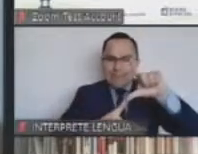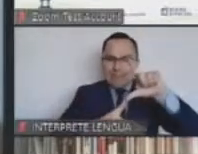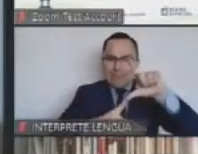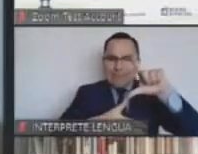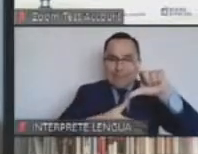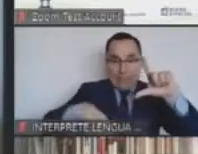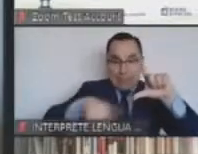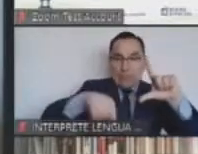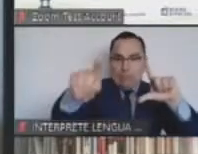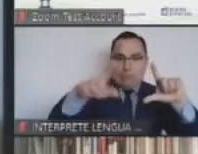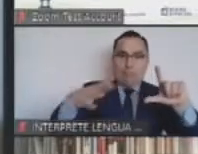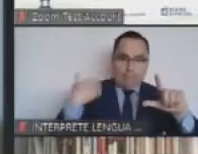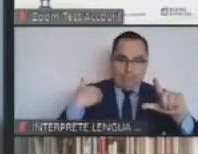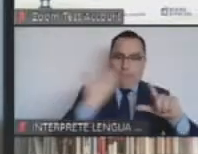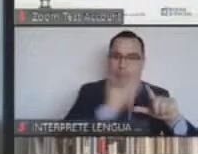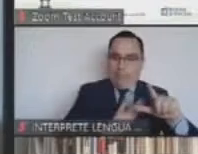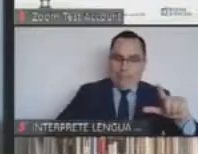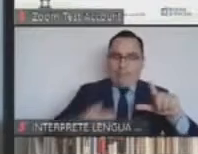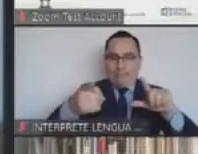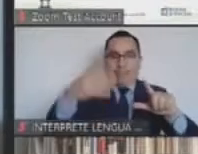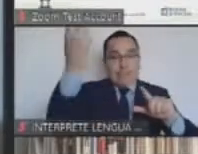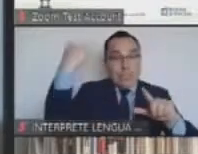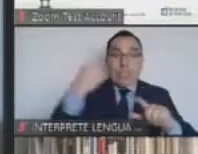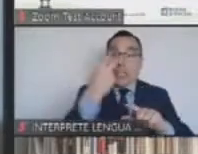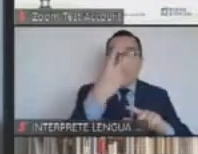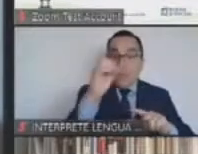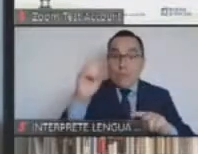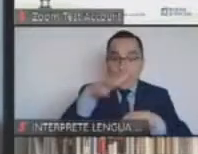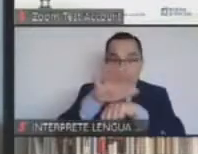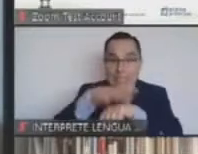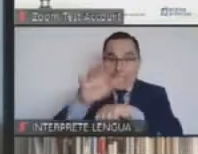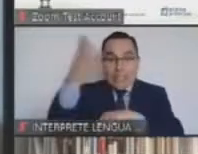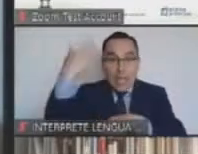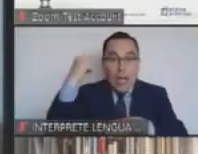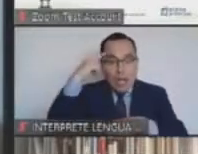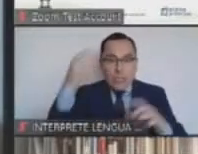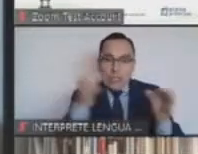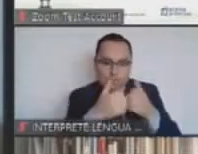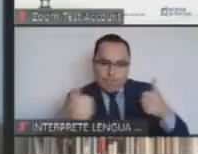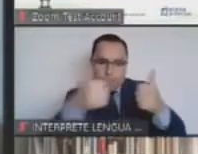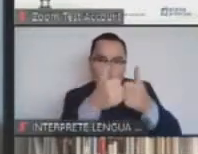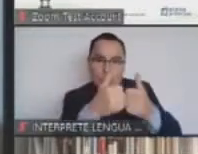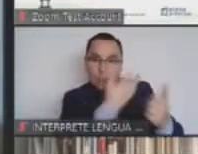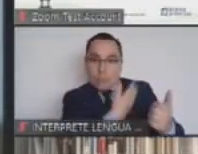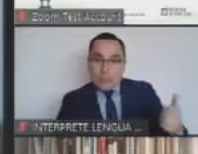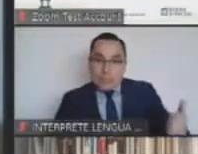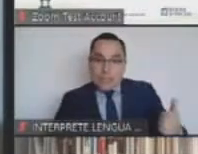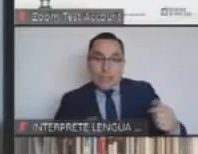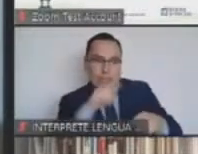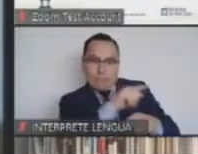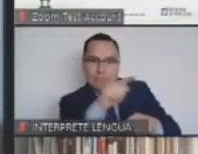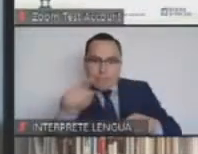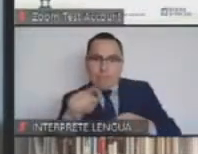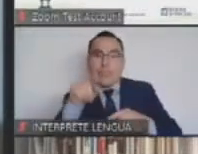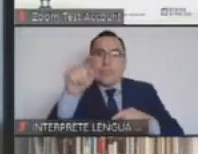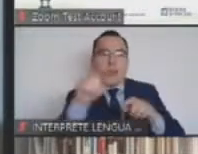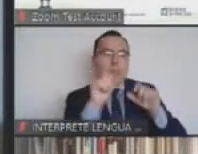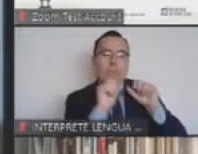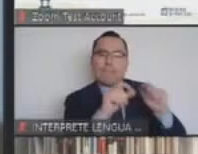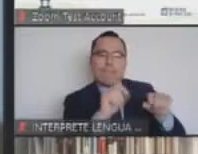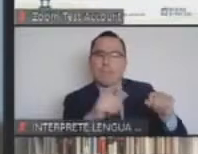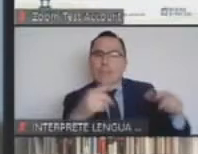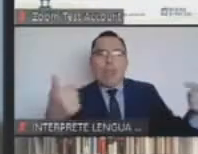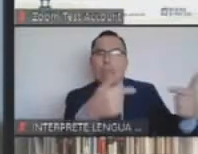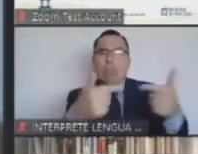todos lo conocemos porque en 2015 presidió el Consejo Asesor Presidencial contra los conflictos de interés